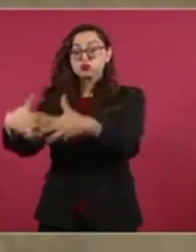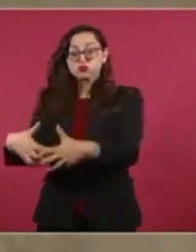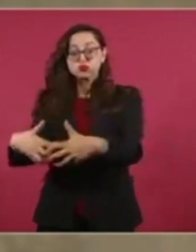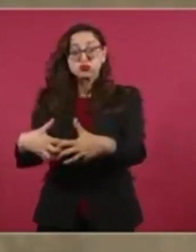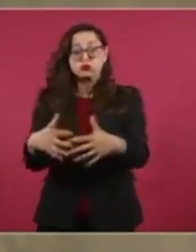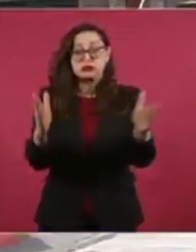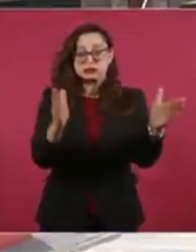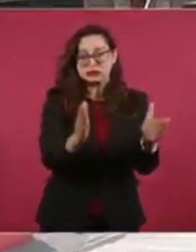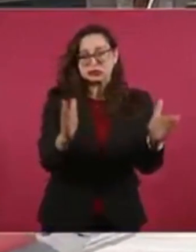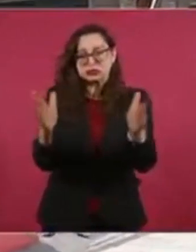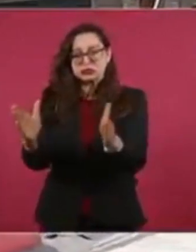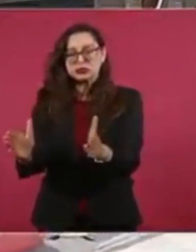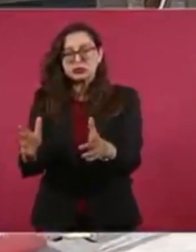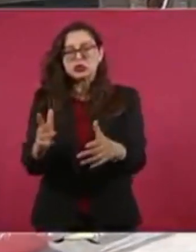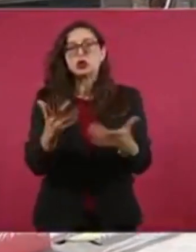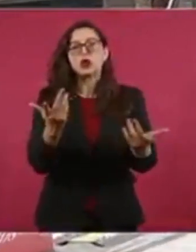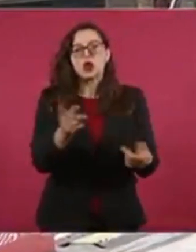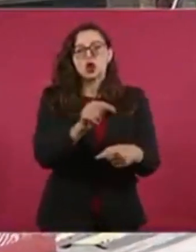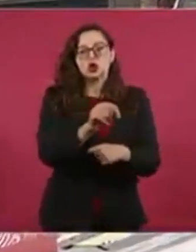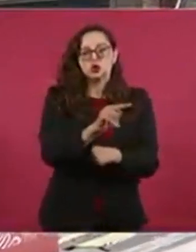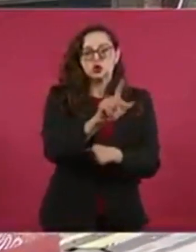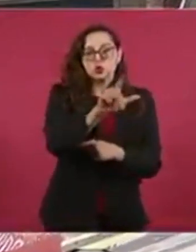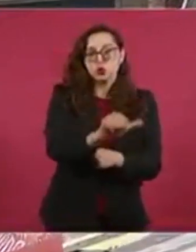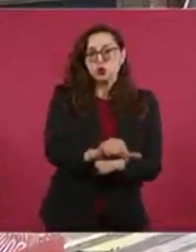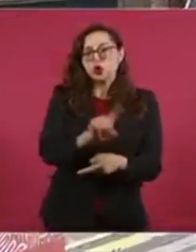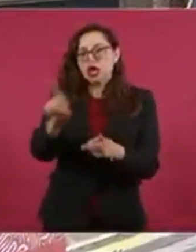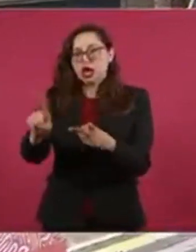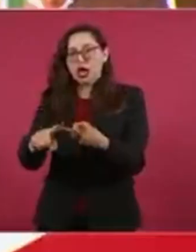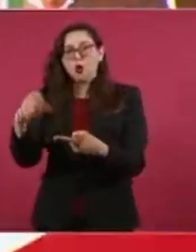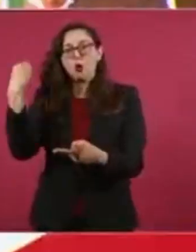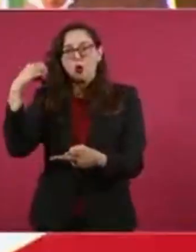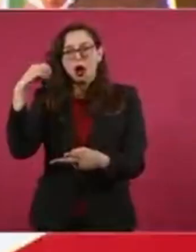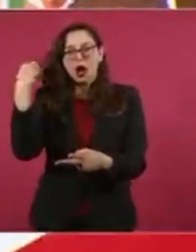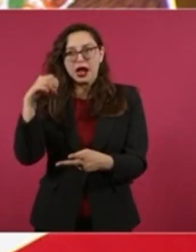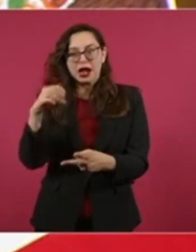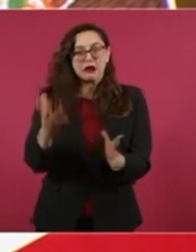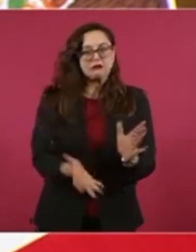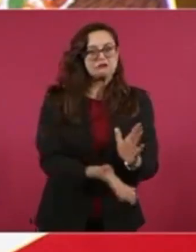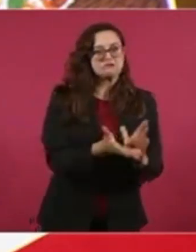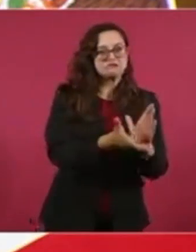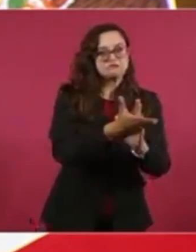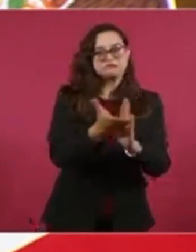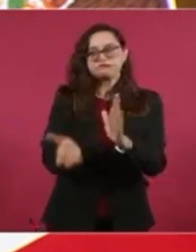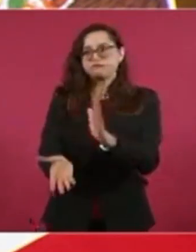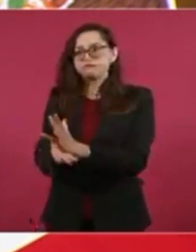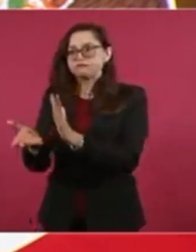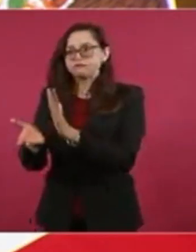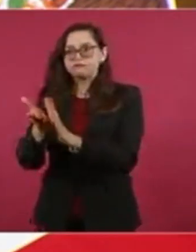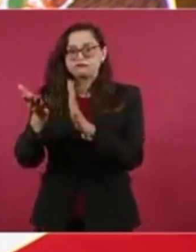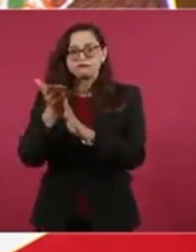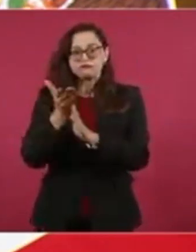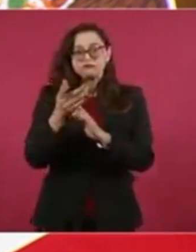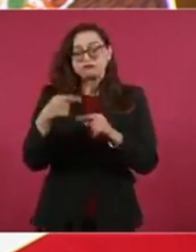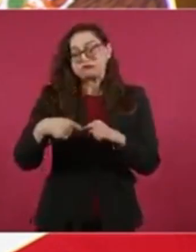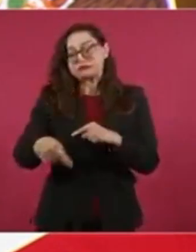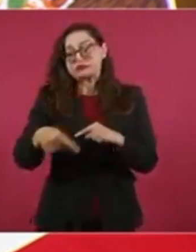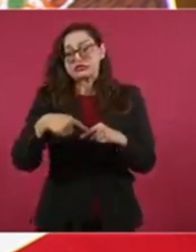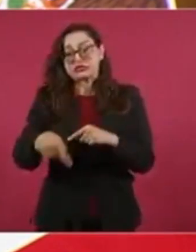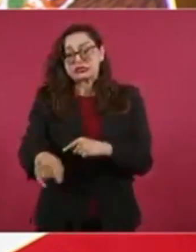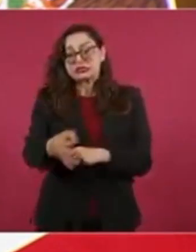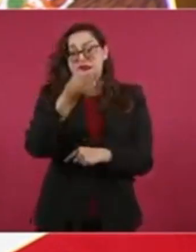2 coquizadoras, una en Tula, Hidalgo, y otra en Salina Cruz, Oaxaca. Con estas obras, antes de finalizar nuestro